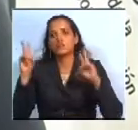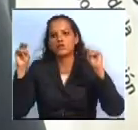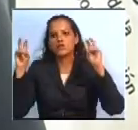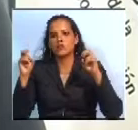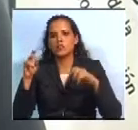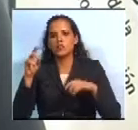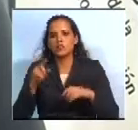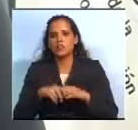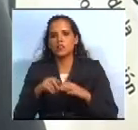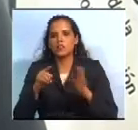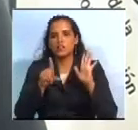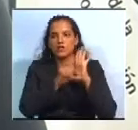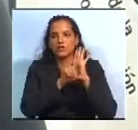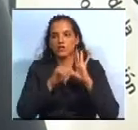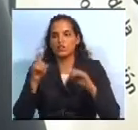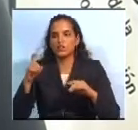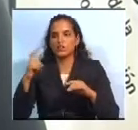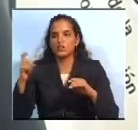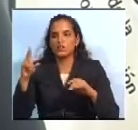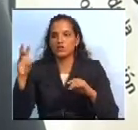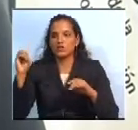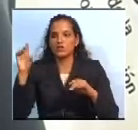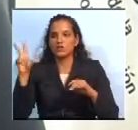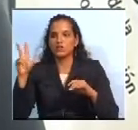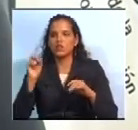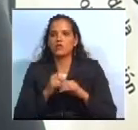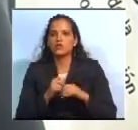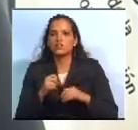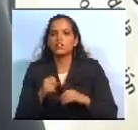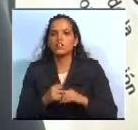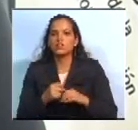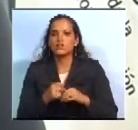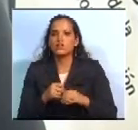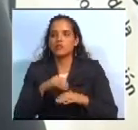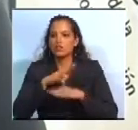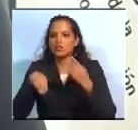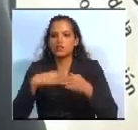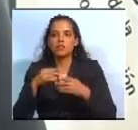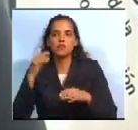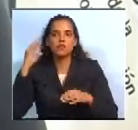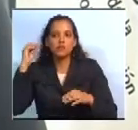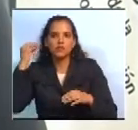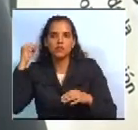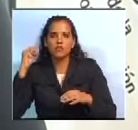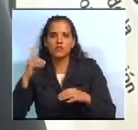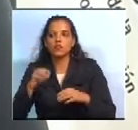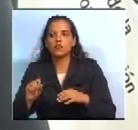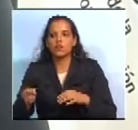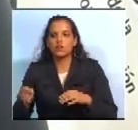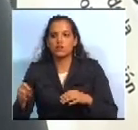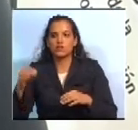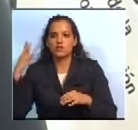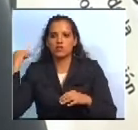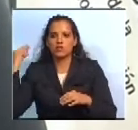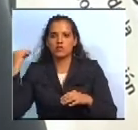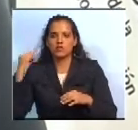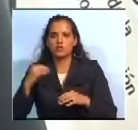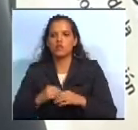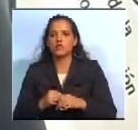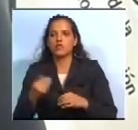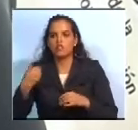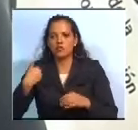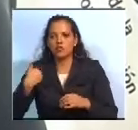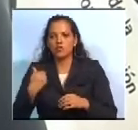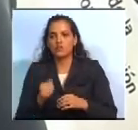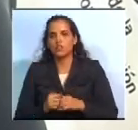artículo 103, que tiene que ver con el 50, que todas las radios de difusora Sonorama